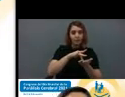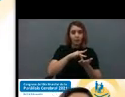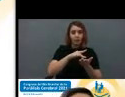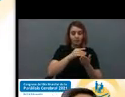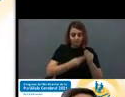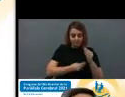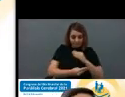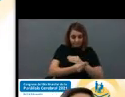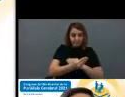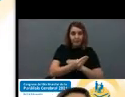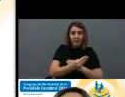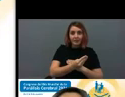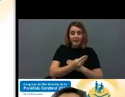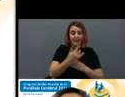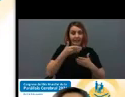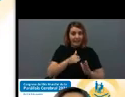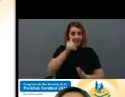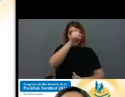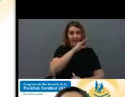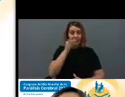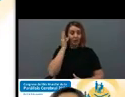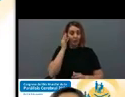nace, ha nacido nuestro hijo, nuestra hija,